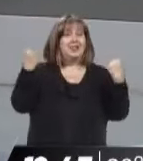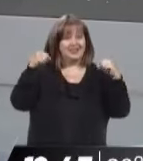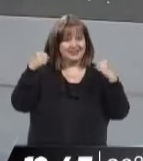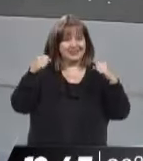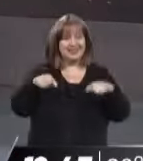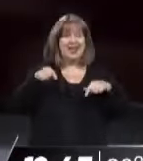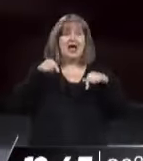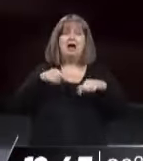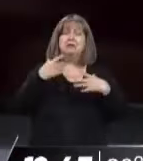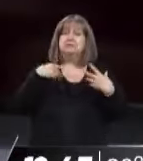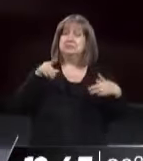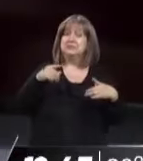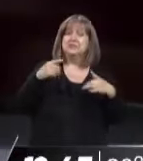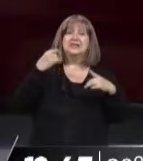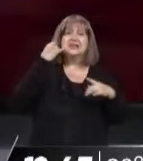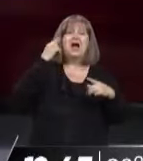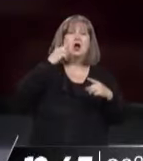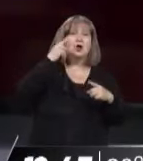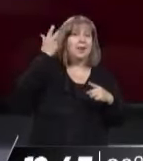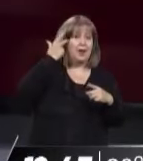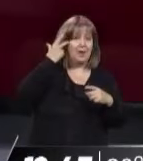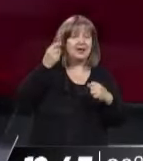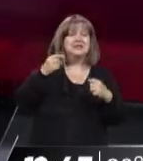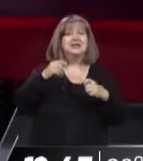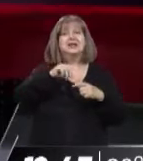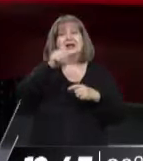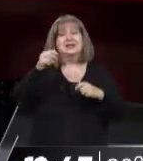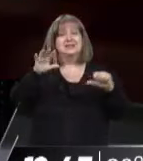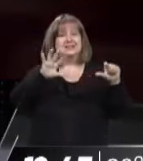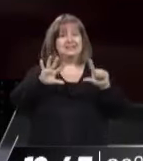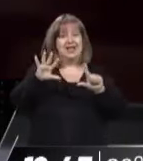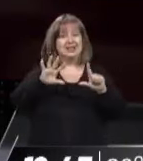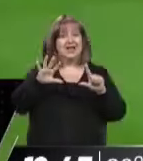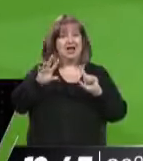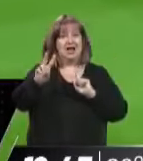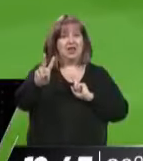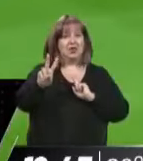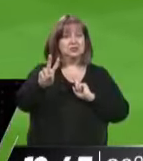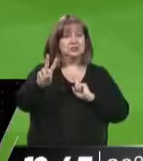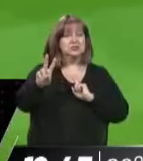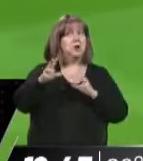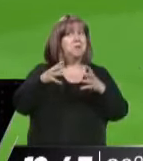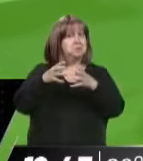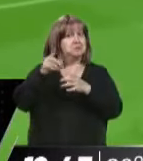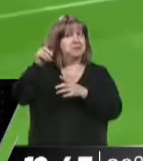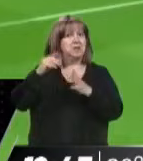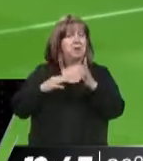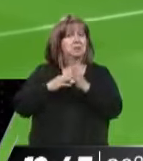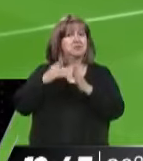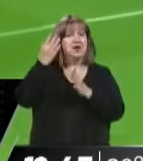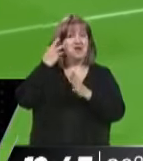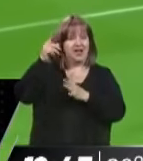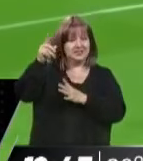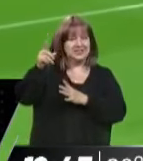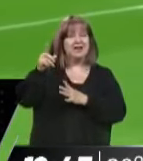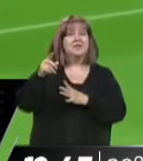placer. Arrancamos viendo lo que habíamos prometido, los goles de Messi. Sí, sí. Victoria 7-2 del PSG, líder de su grupo en la Copa de Campeones de